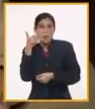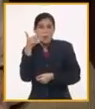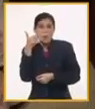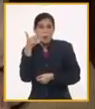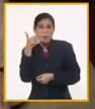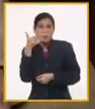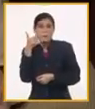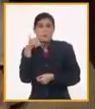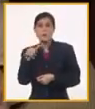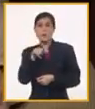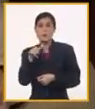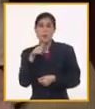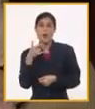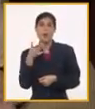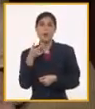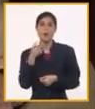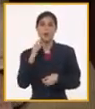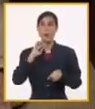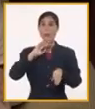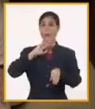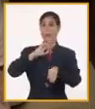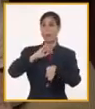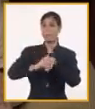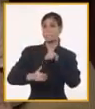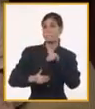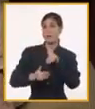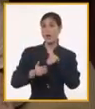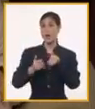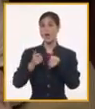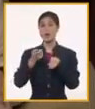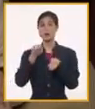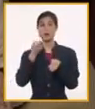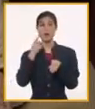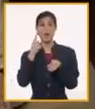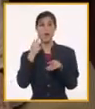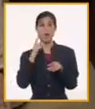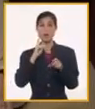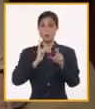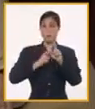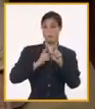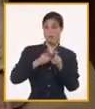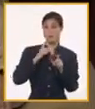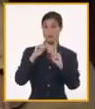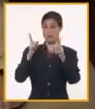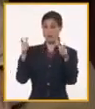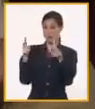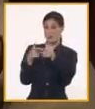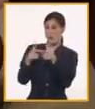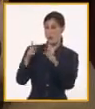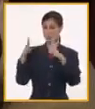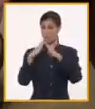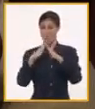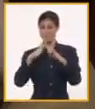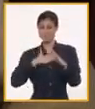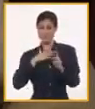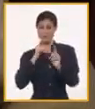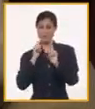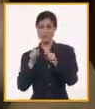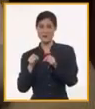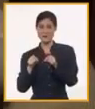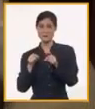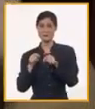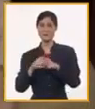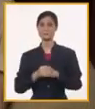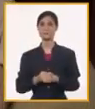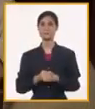eso, que el hermano de Jesús Menéndez, comunista, que se dio una reunión en mi casa y que ellos me